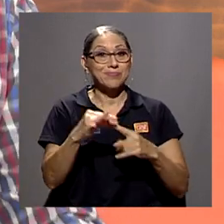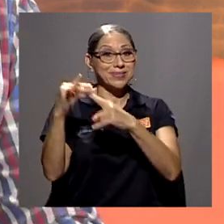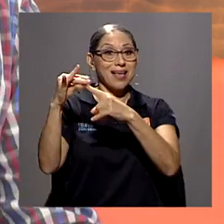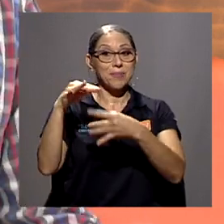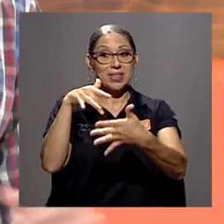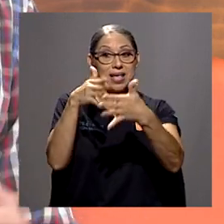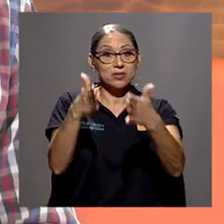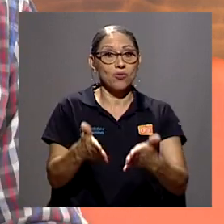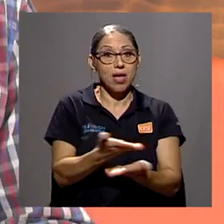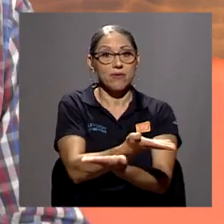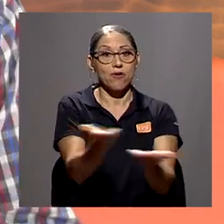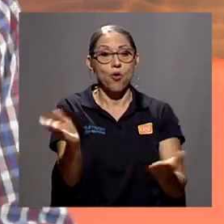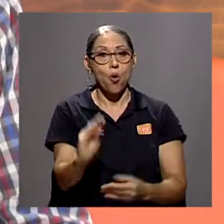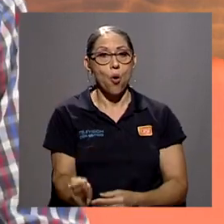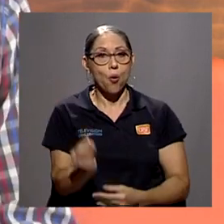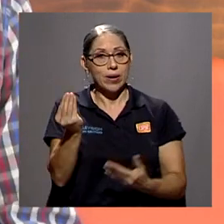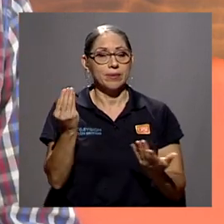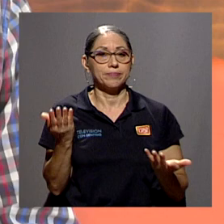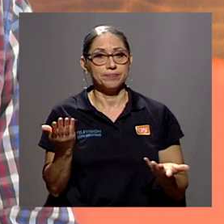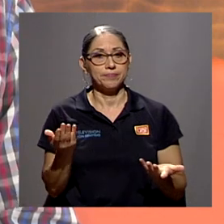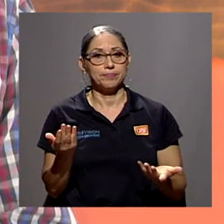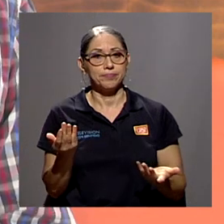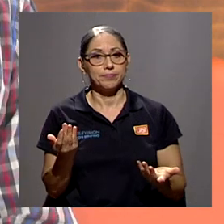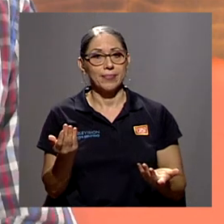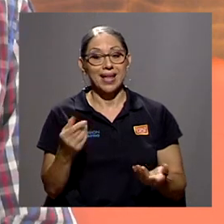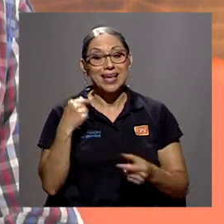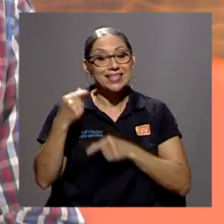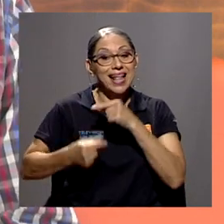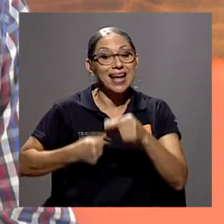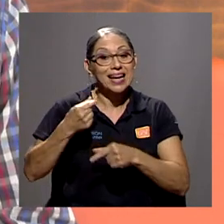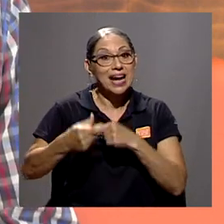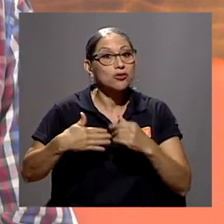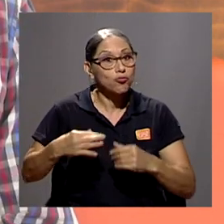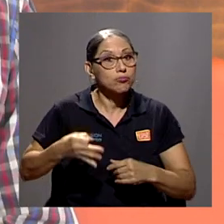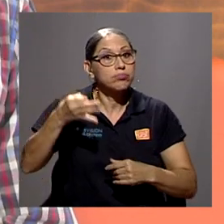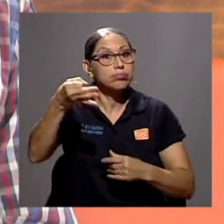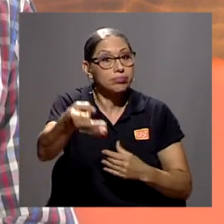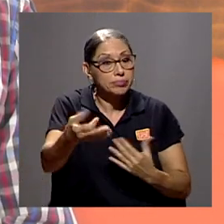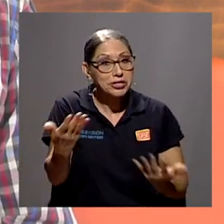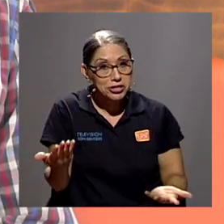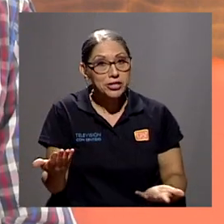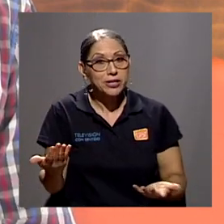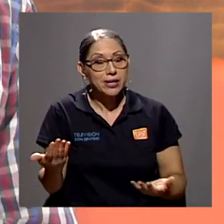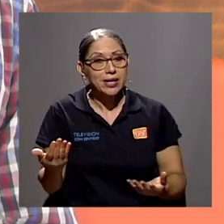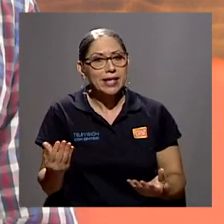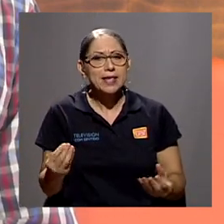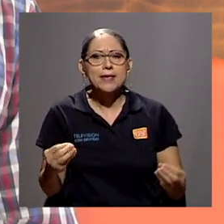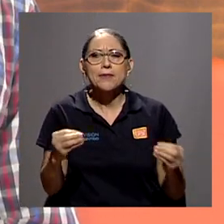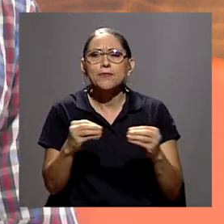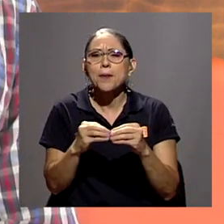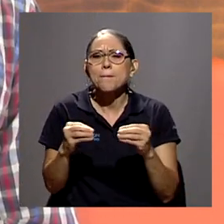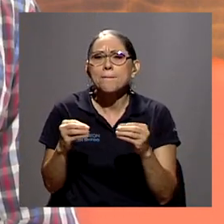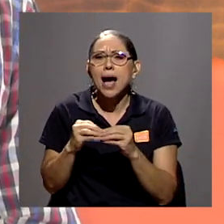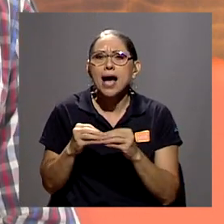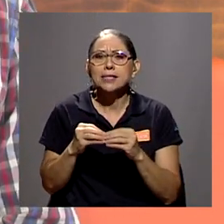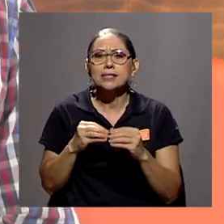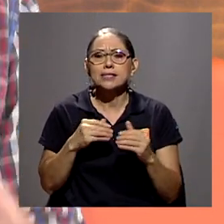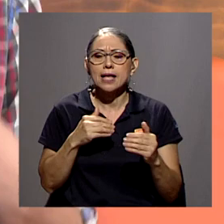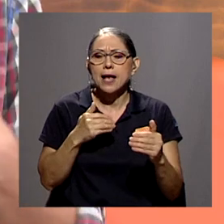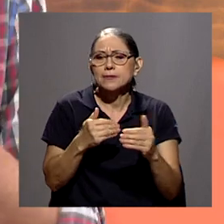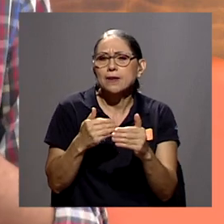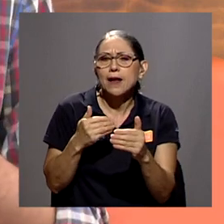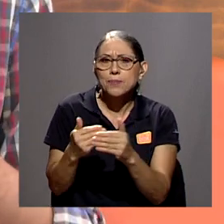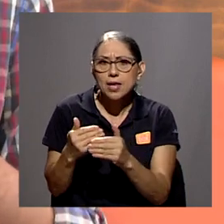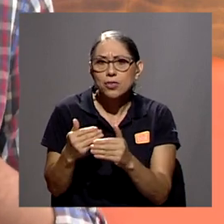es joven verdad es una población joven es la generación que viene para arriba y entre más haya acercamiento